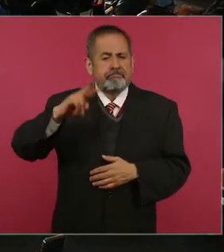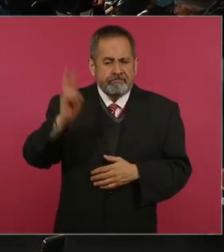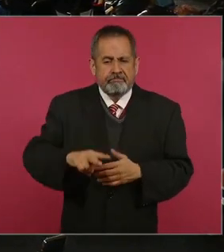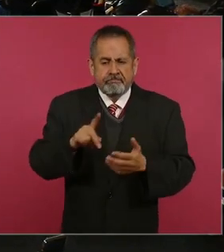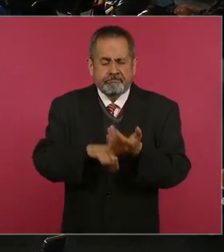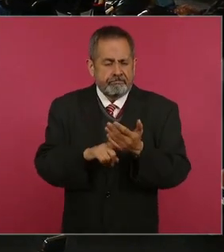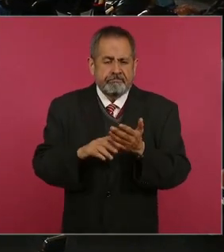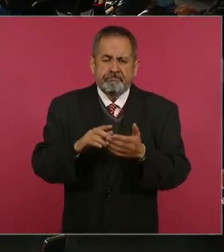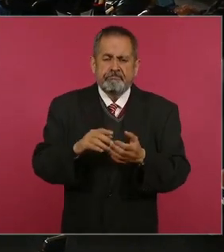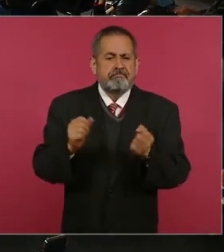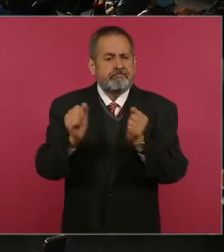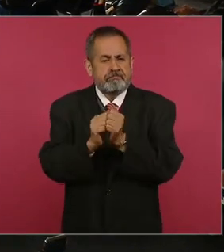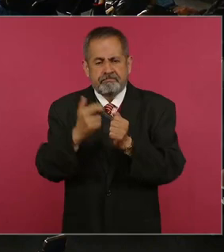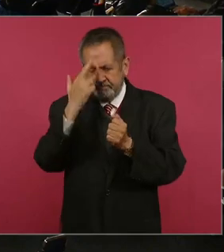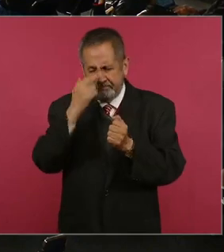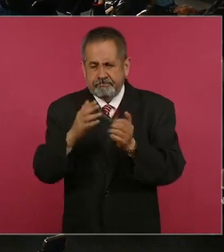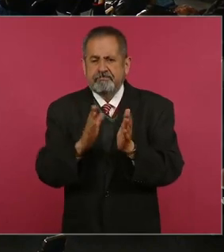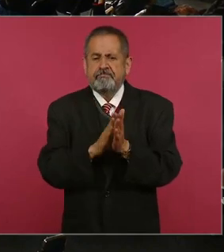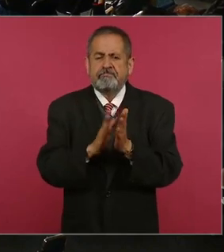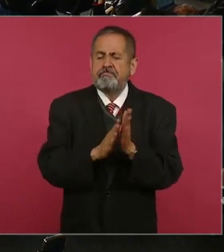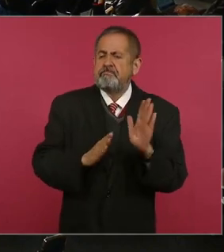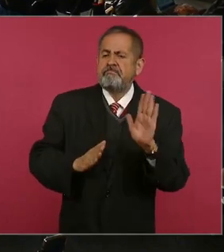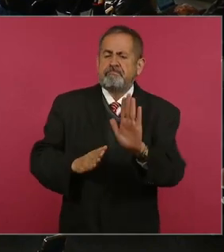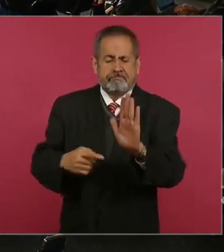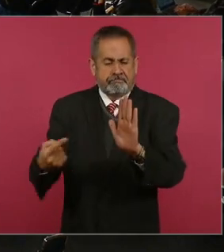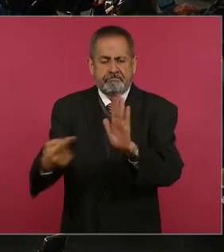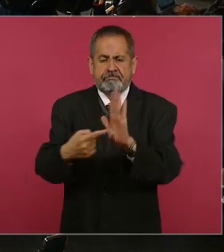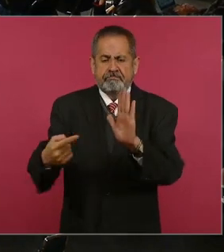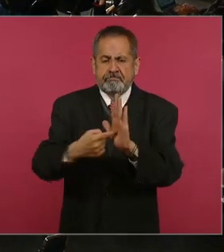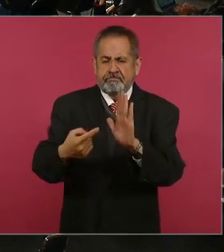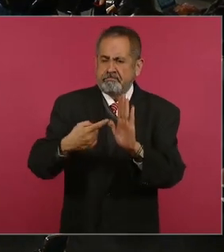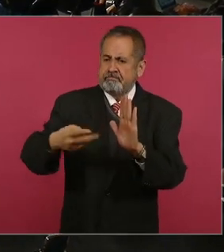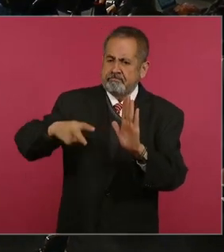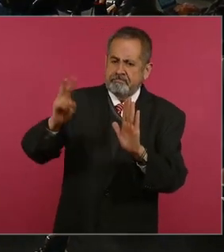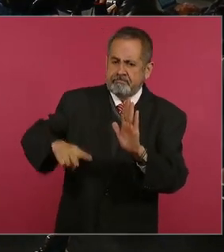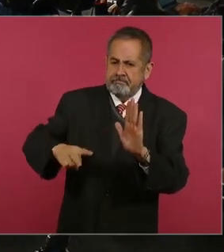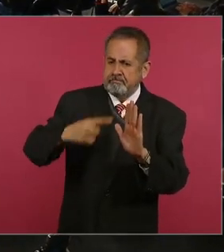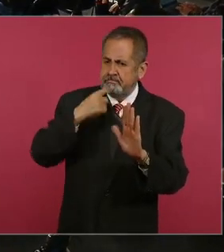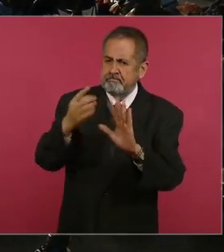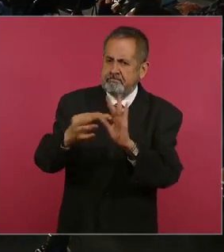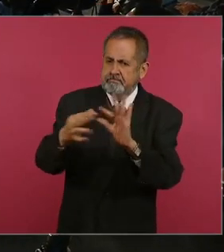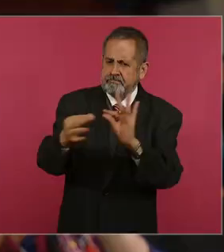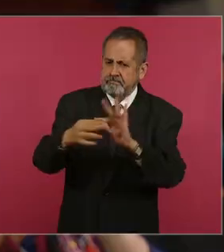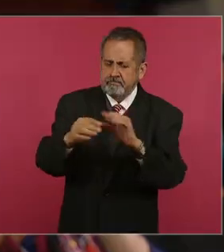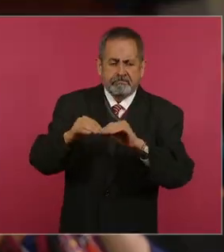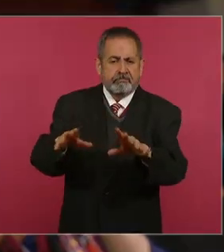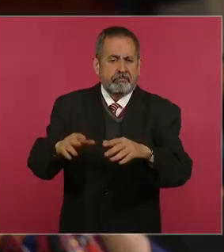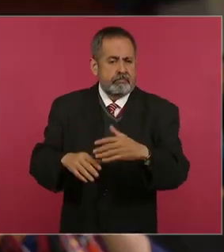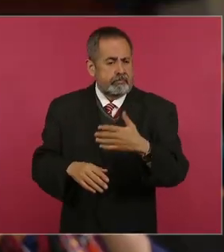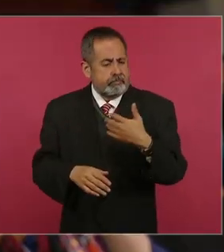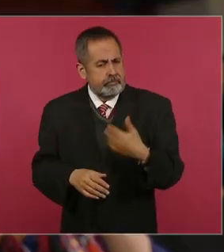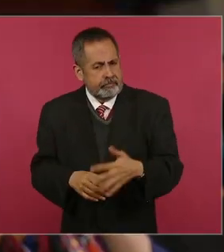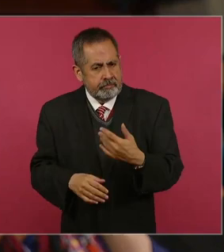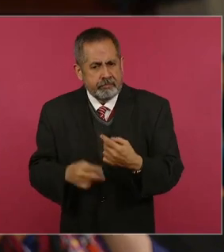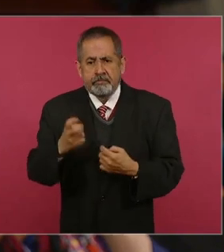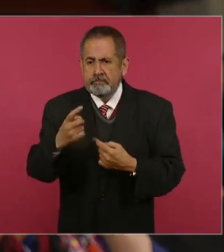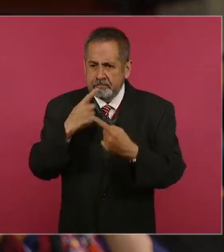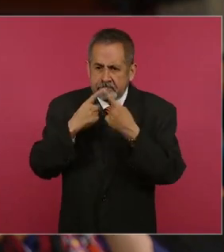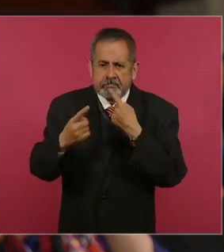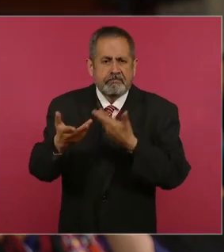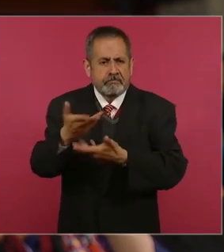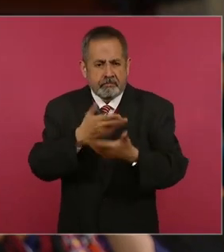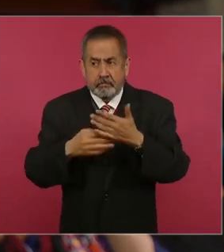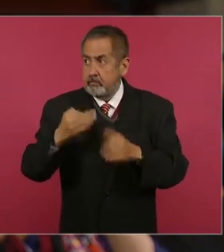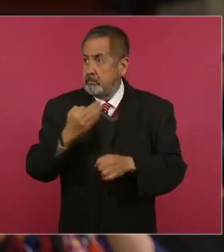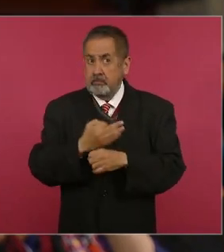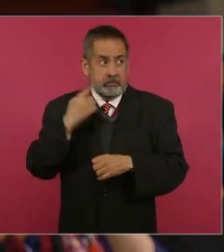está fundamentada en hechos, ¿verdad? Y este diálogo en este contexto